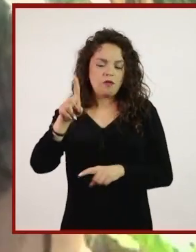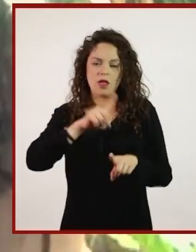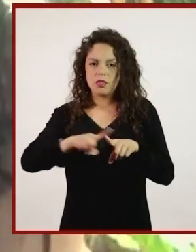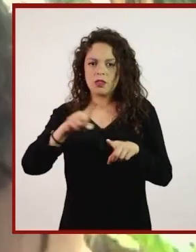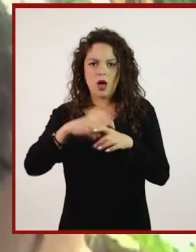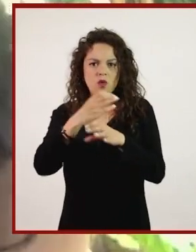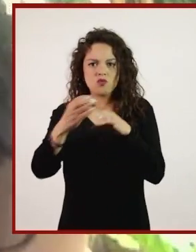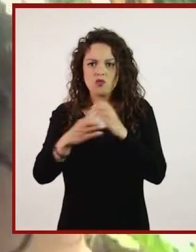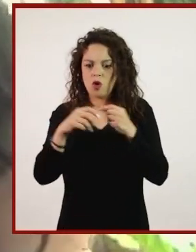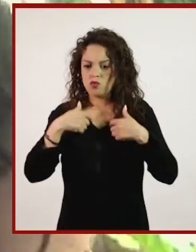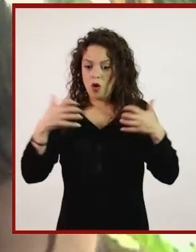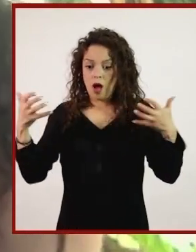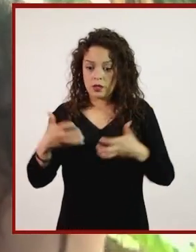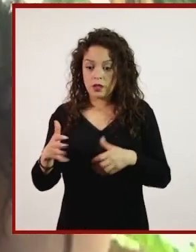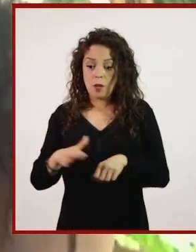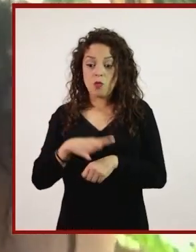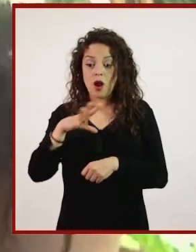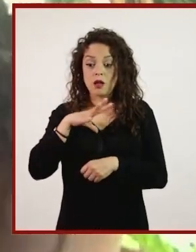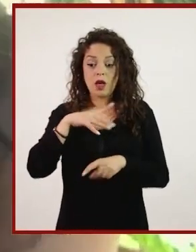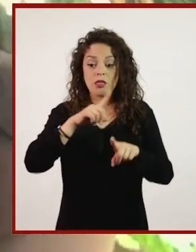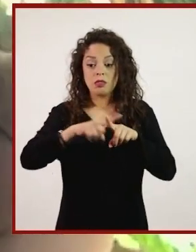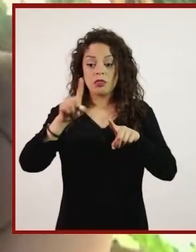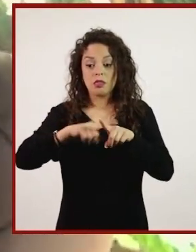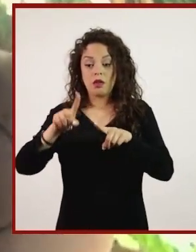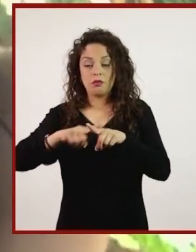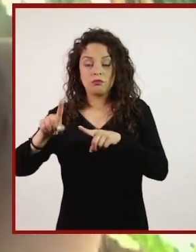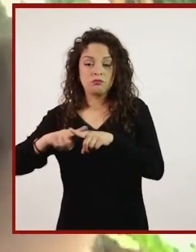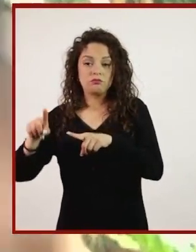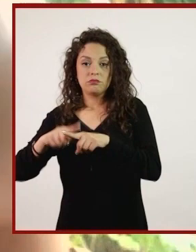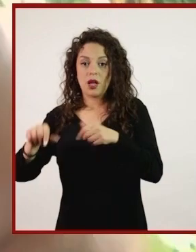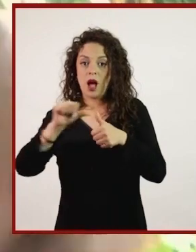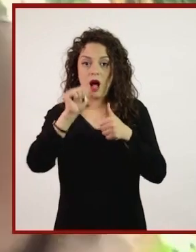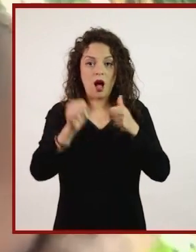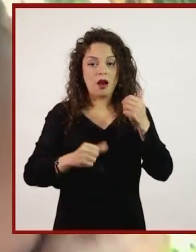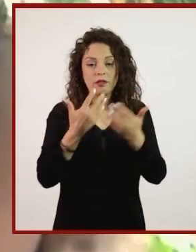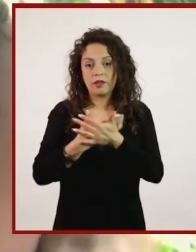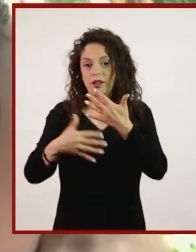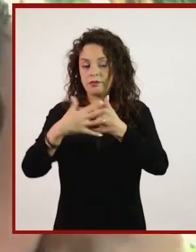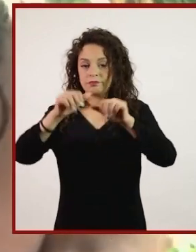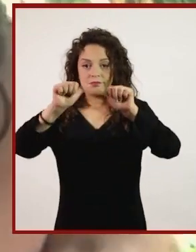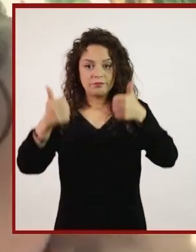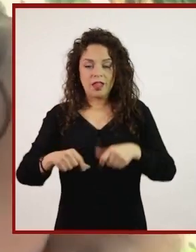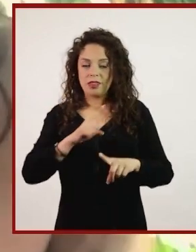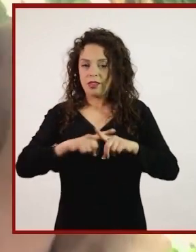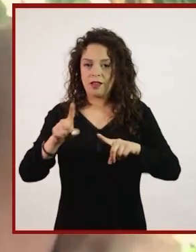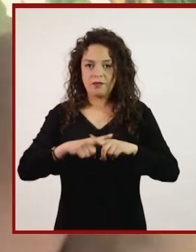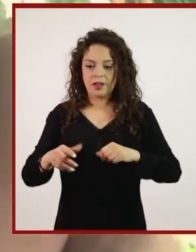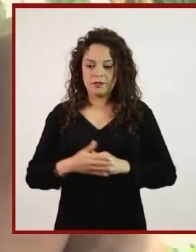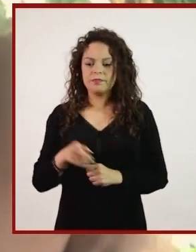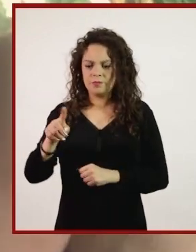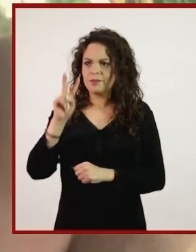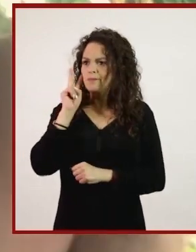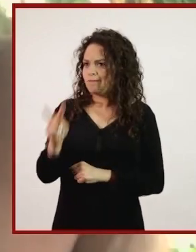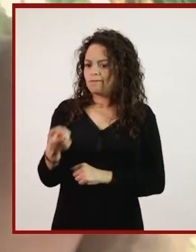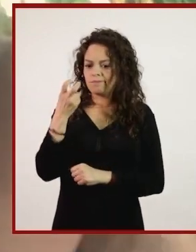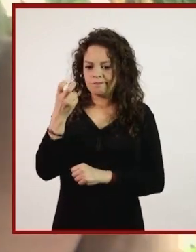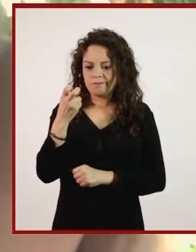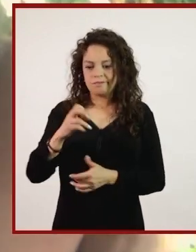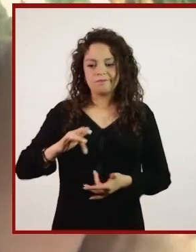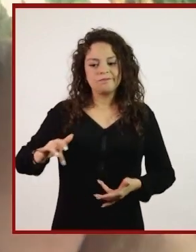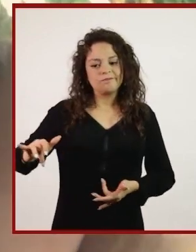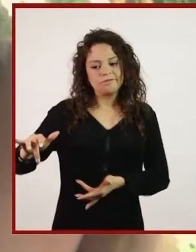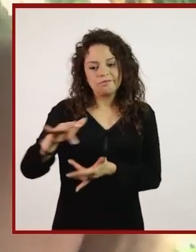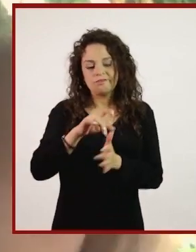María Sato, y ahí pueden encontrar algunas cosas que he hecho en trabajo visual, porque tengo muchas